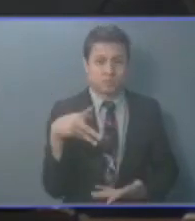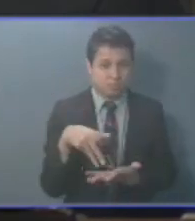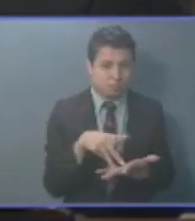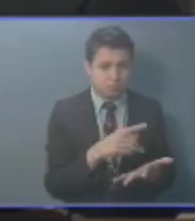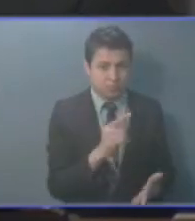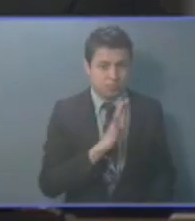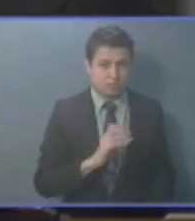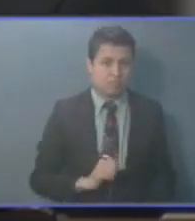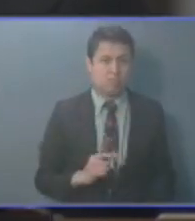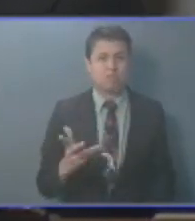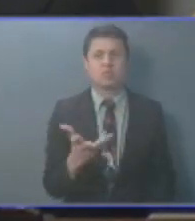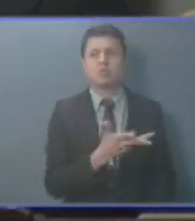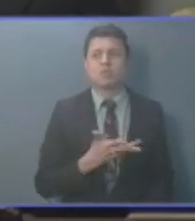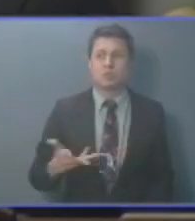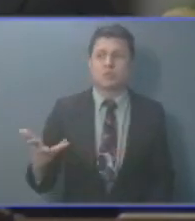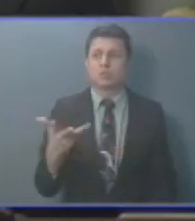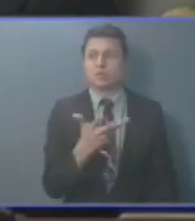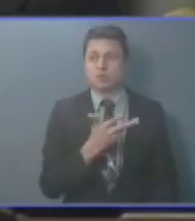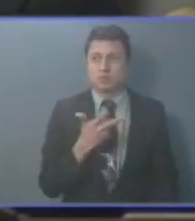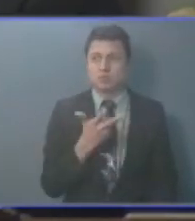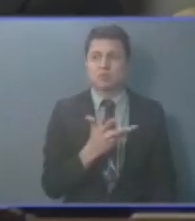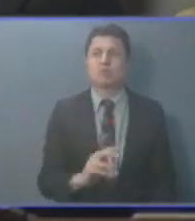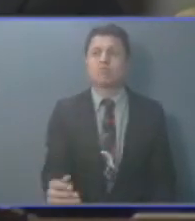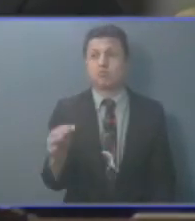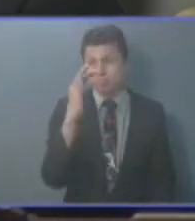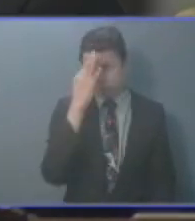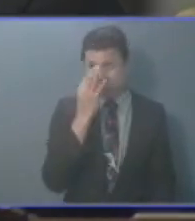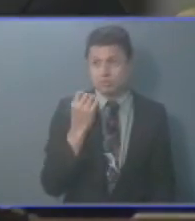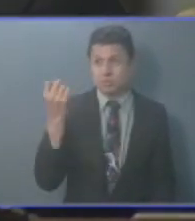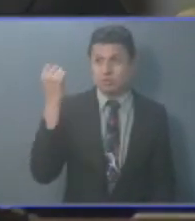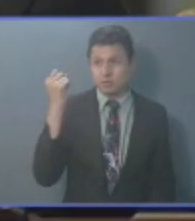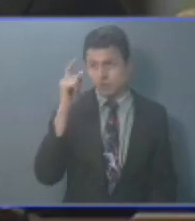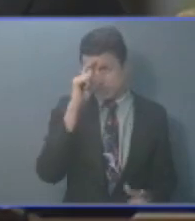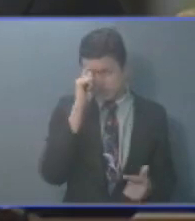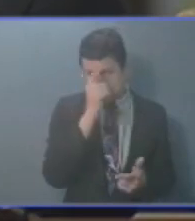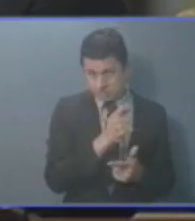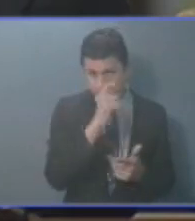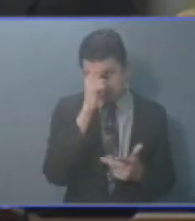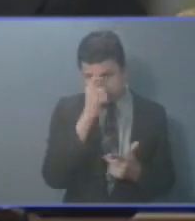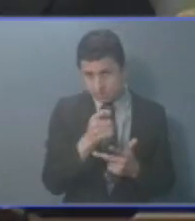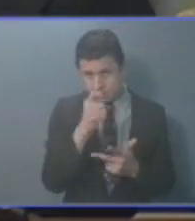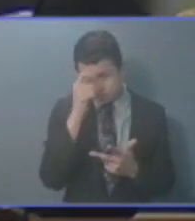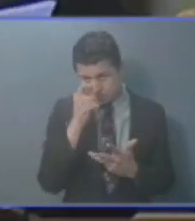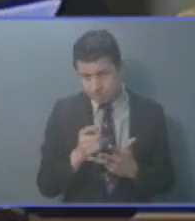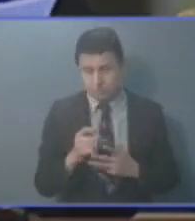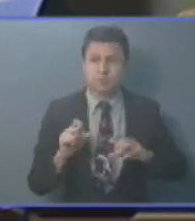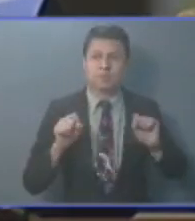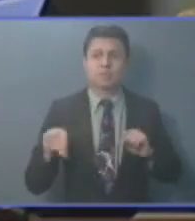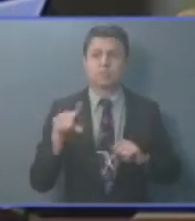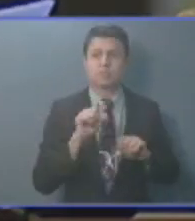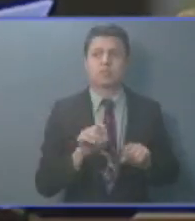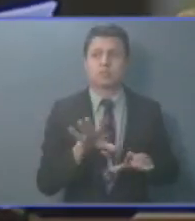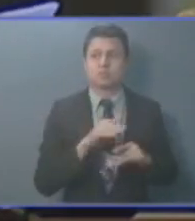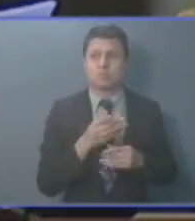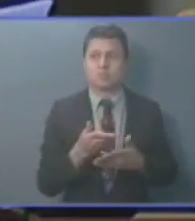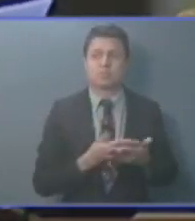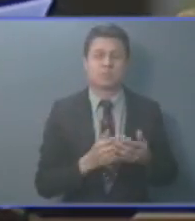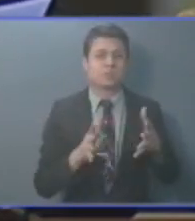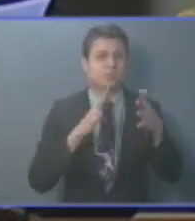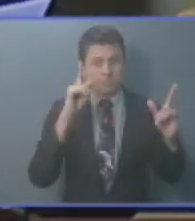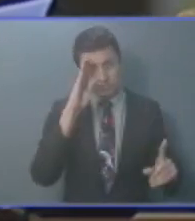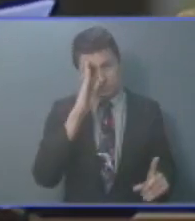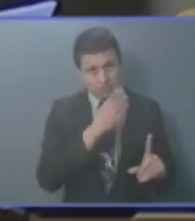para nosotros creemos que es importante y reconocemos que hayan aceptado este reto